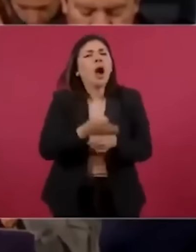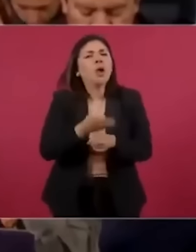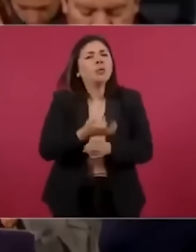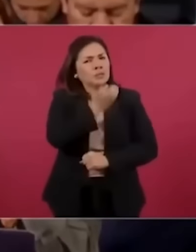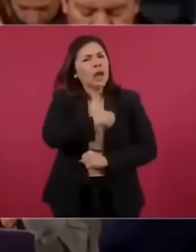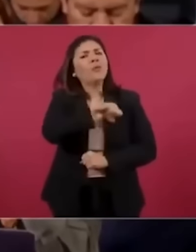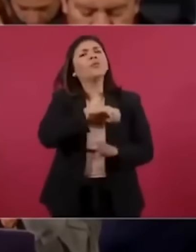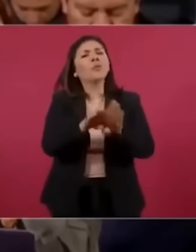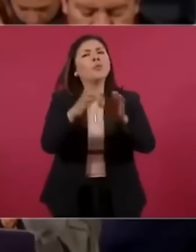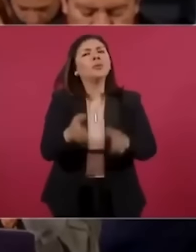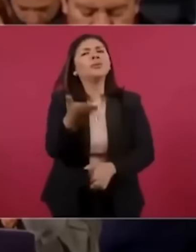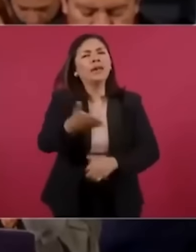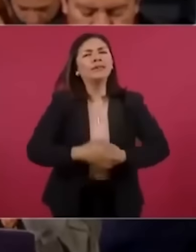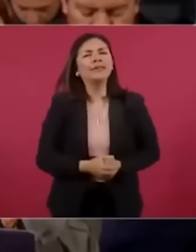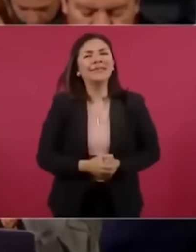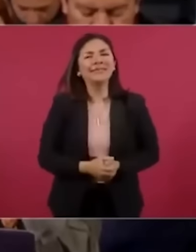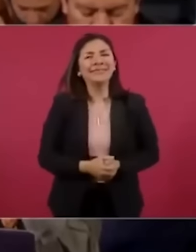su estado de salud, doctor?